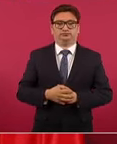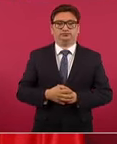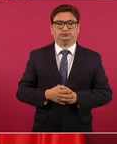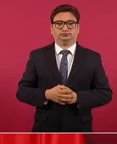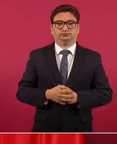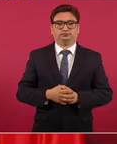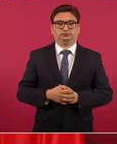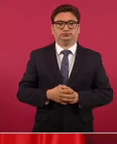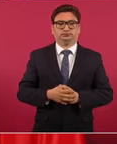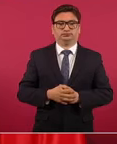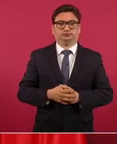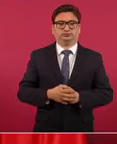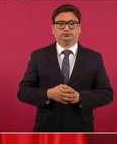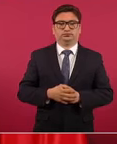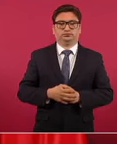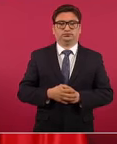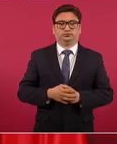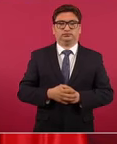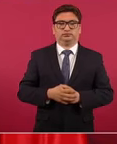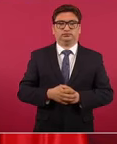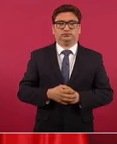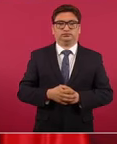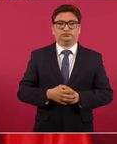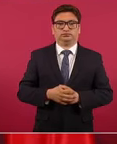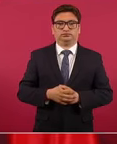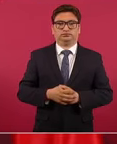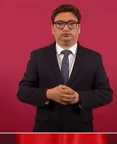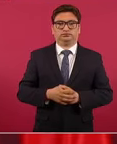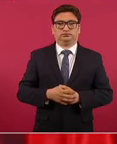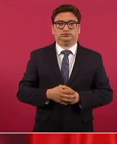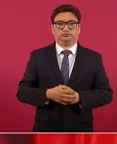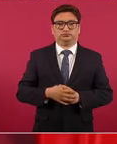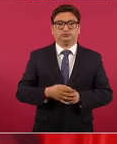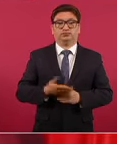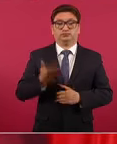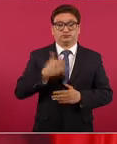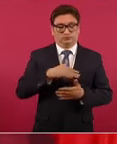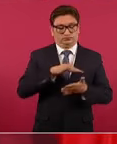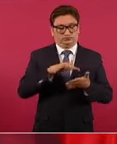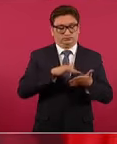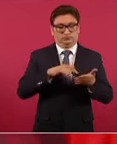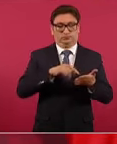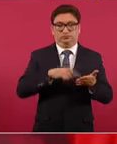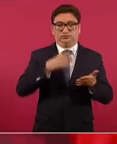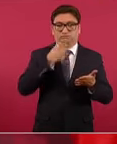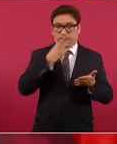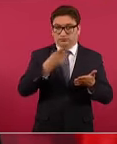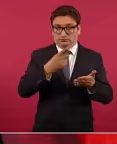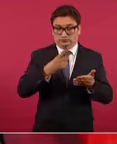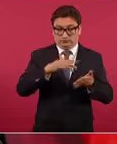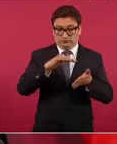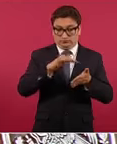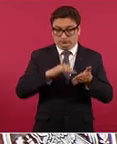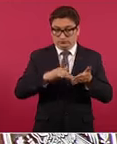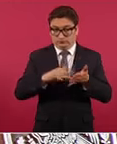como se dice a la literatura no hay texto sin contexto